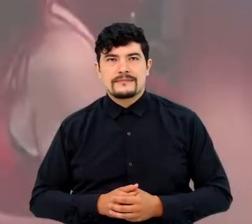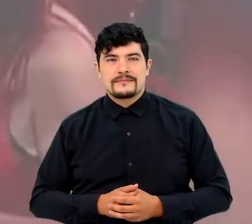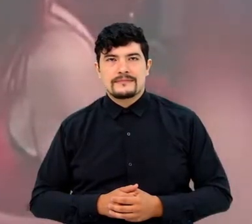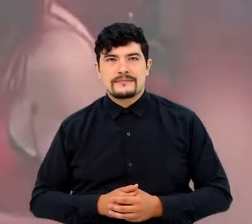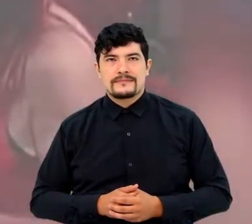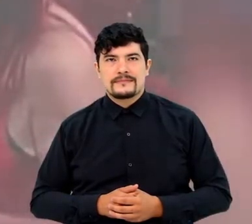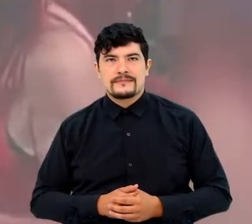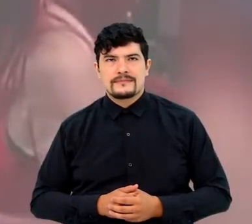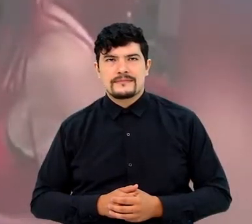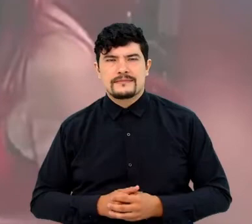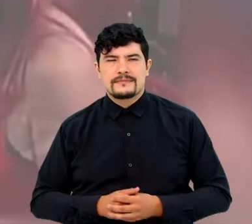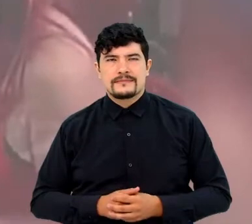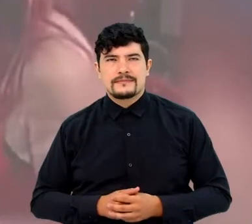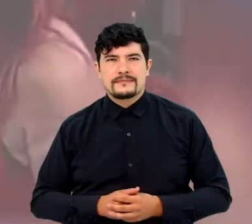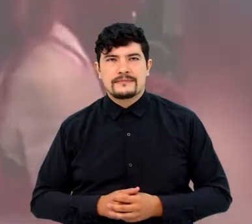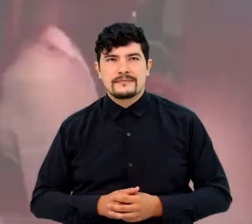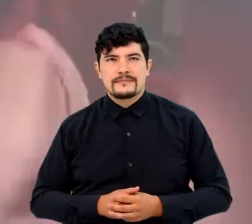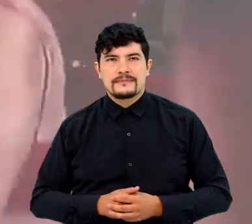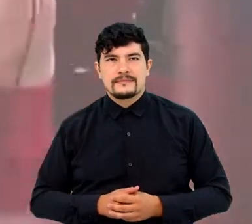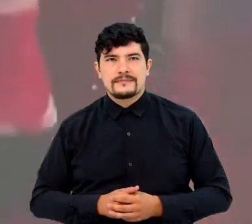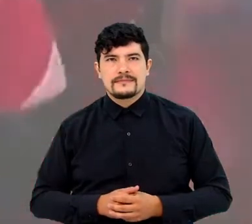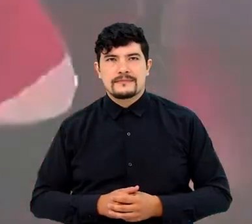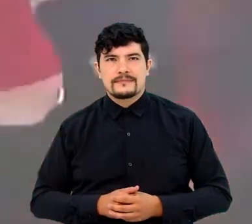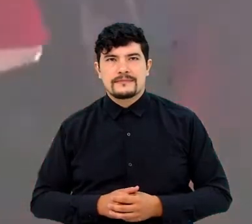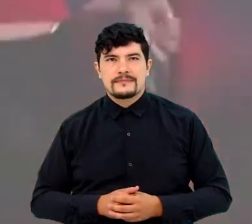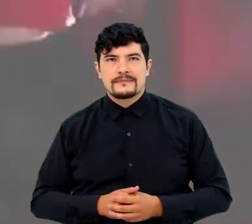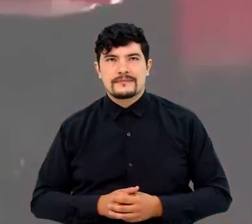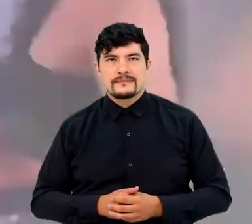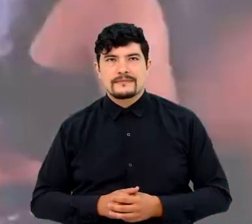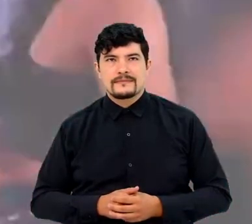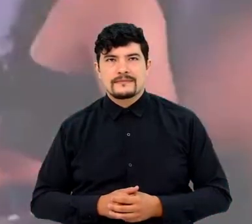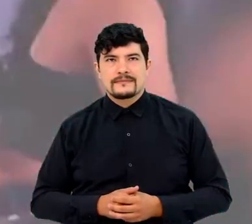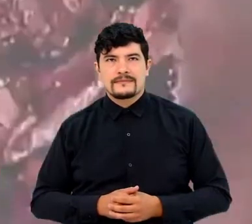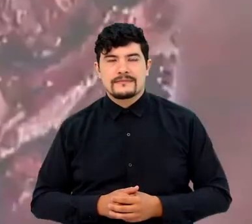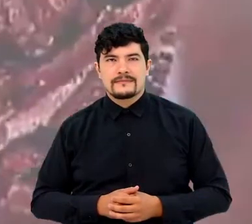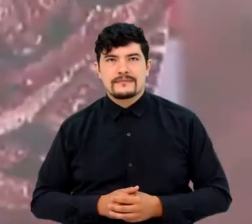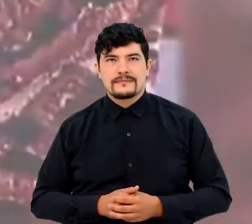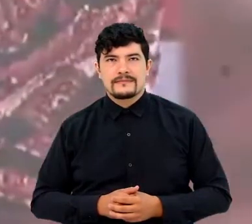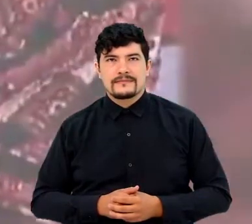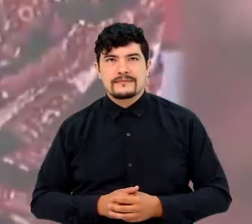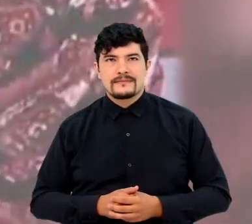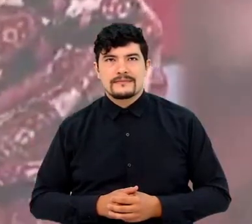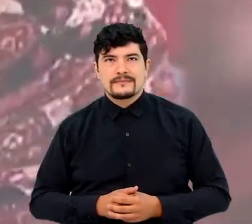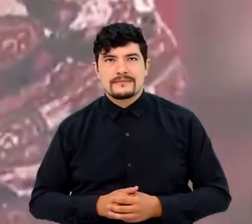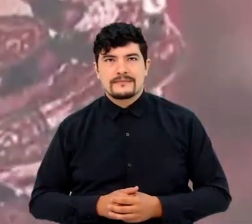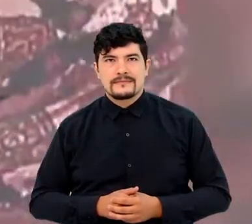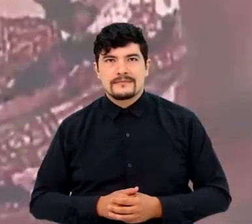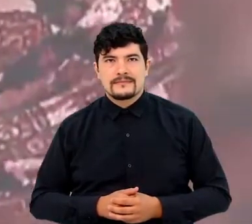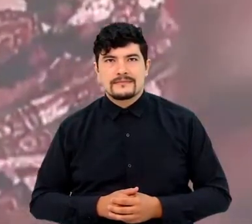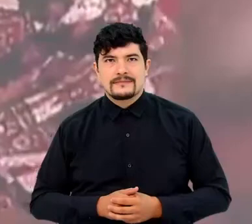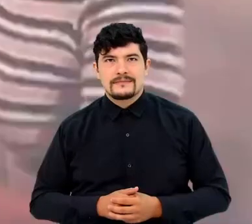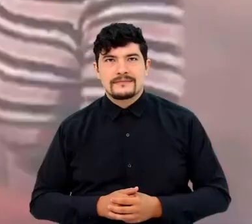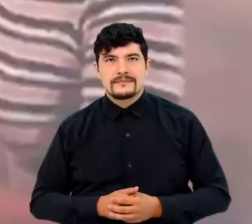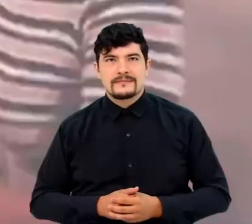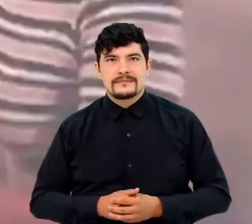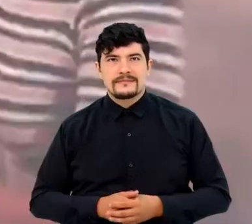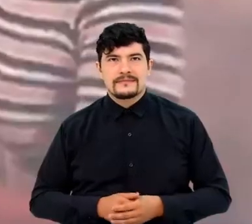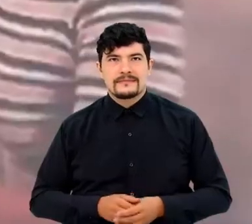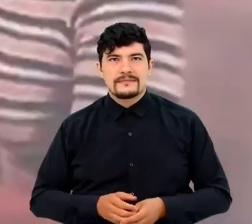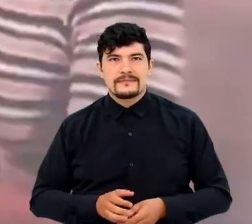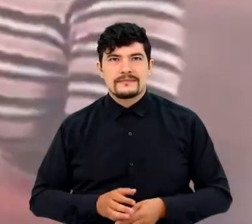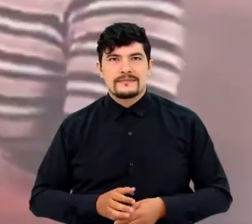¿Es un favor? Sí. Sí, señor. ¿Le gustaría ir conmigo a un partido de fútbol? Sí.